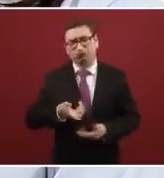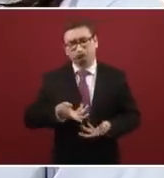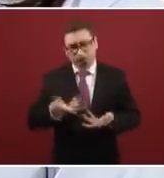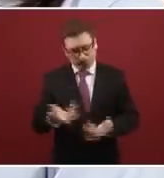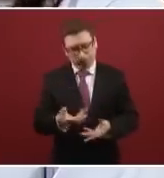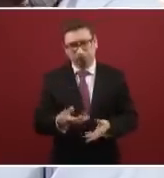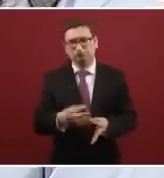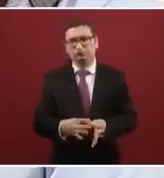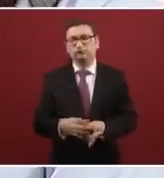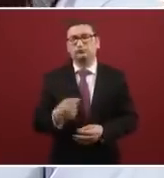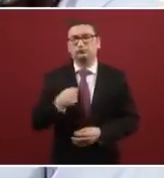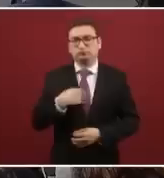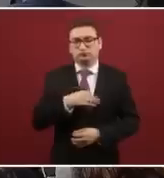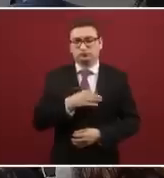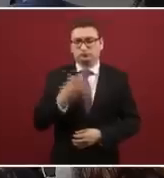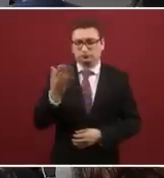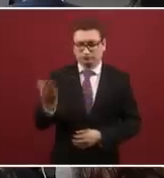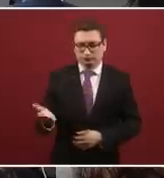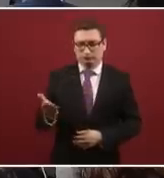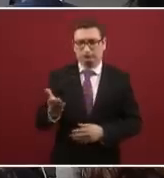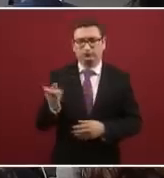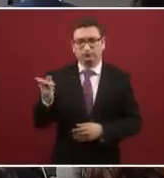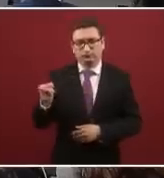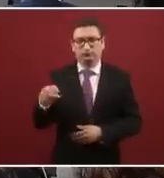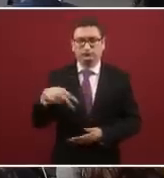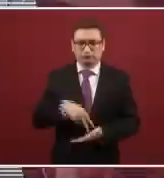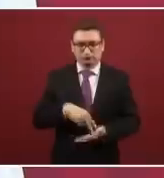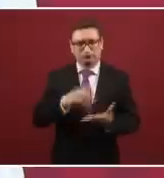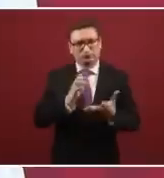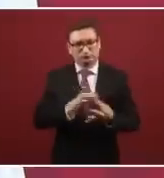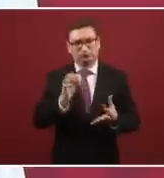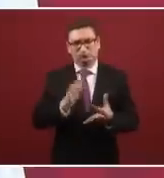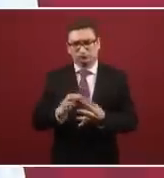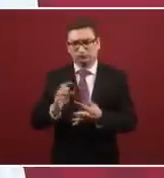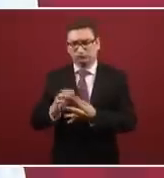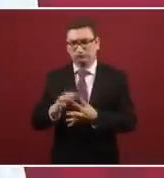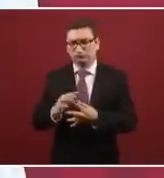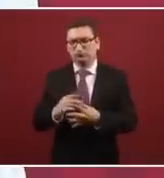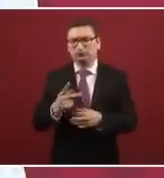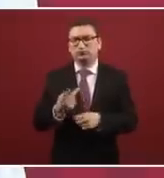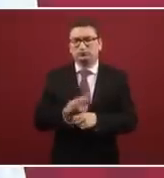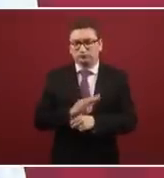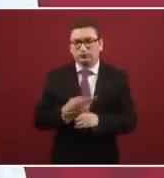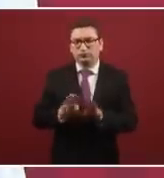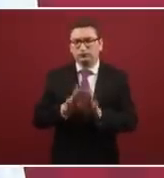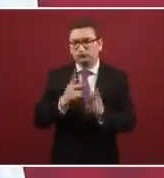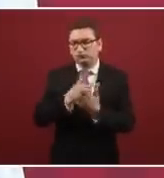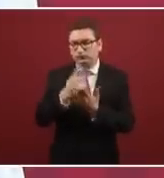Entonces le pedí que les explicara cómo está el programa